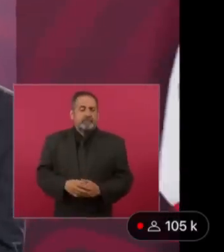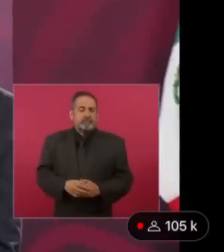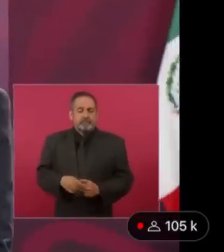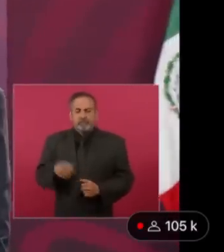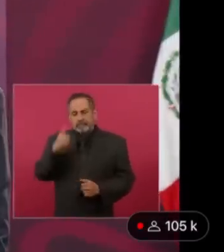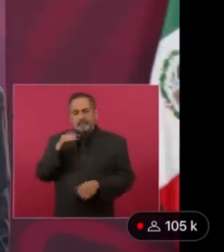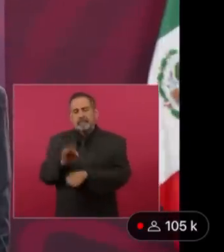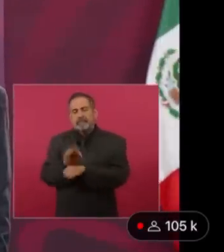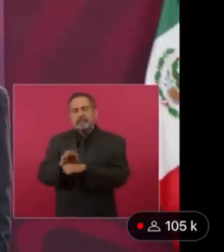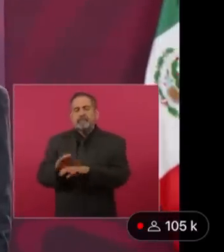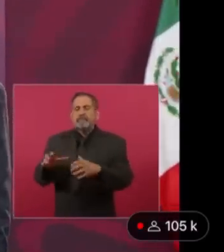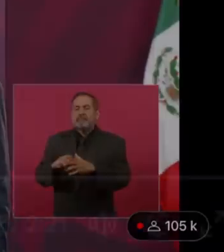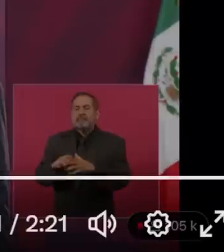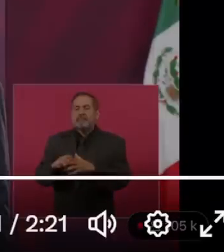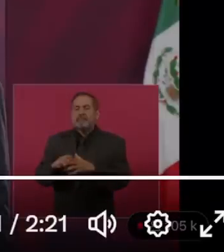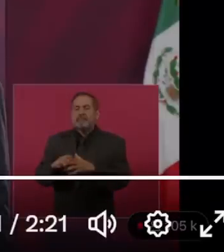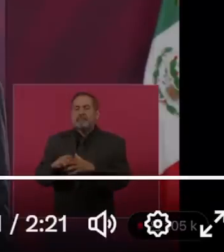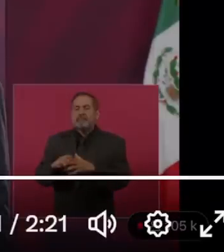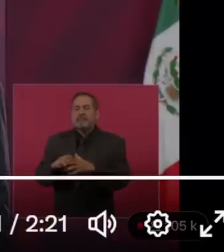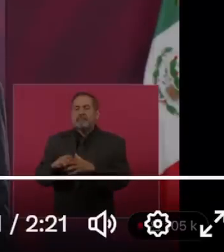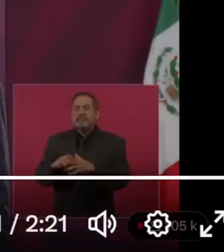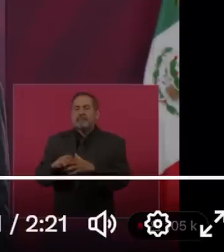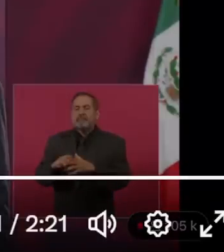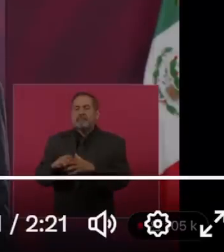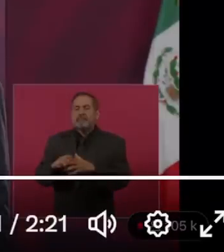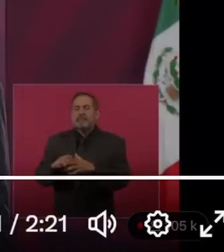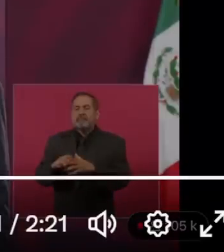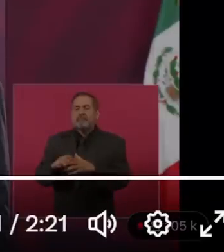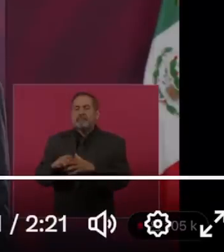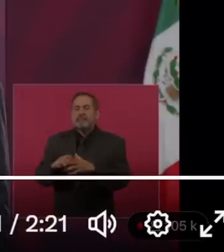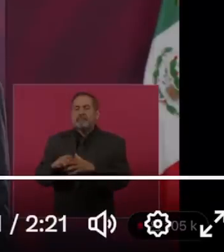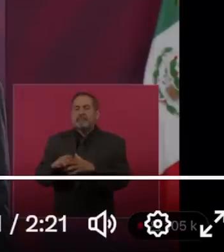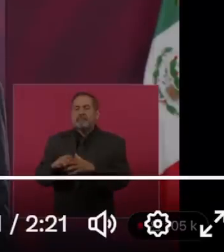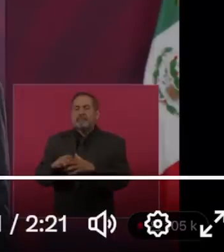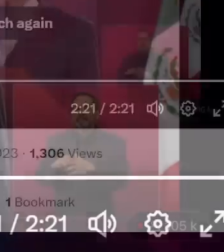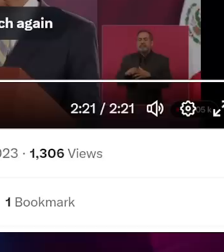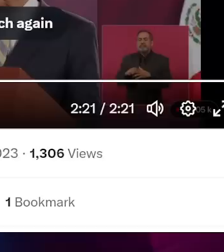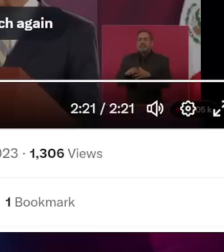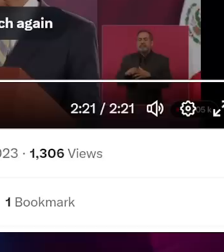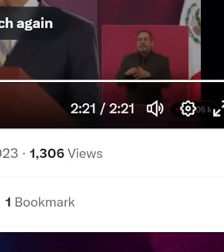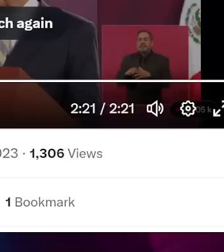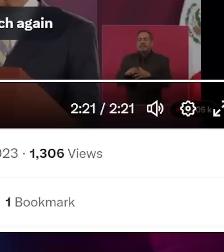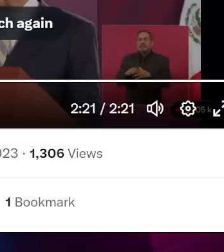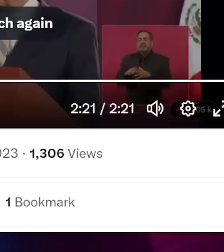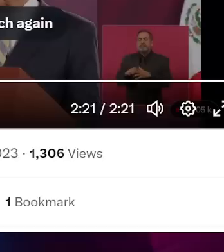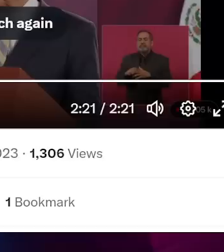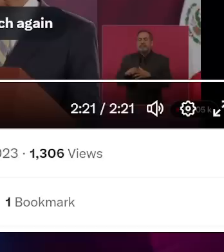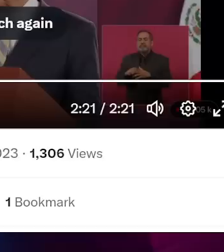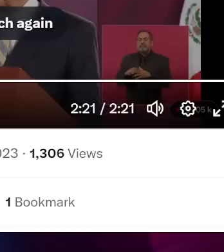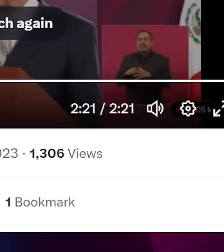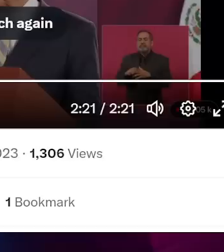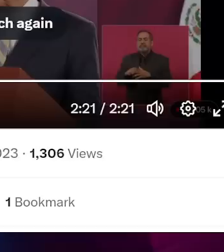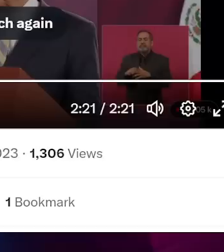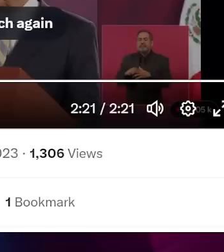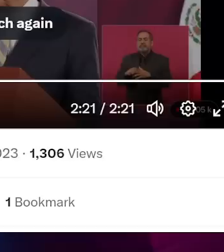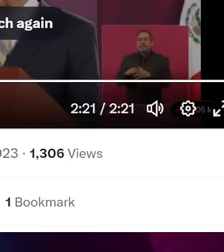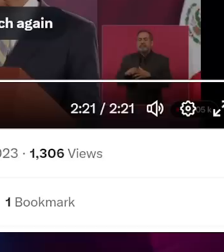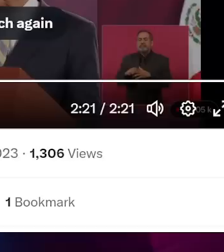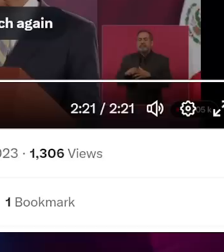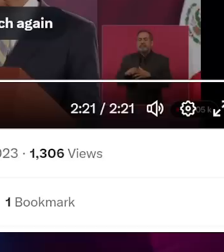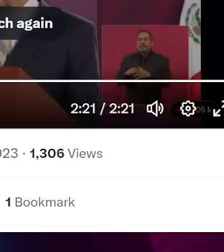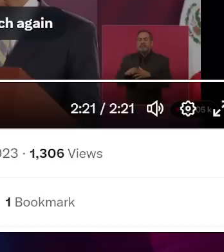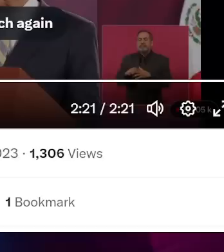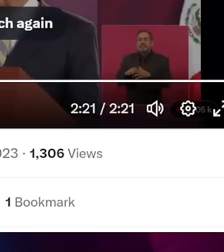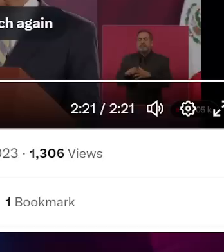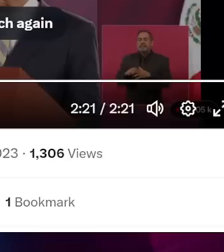de la defensa de la transformación. Pues es lo que señala el presidente Obrador, esto es lo que él revela, porque